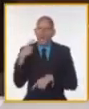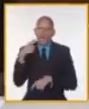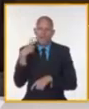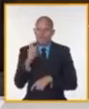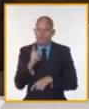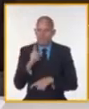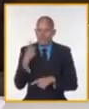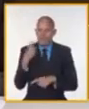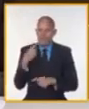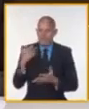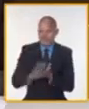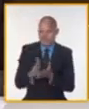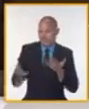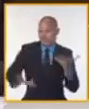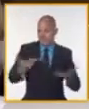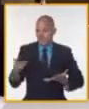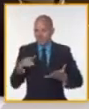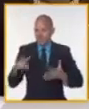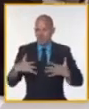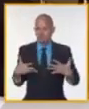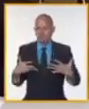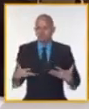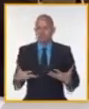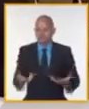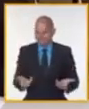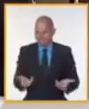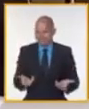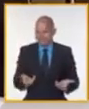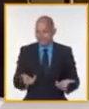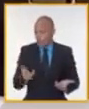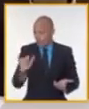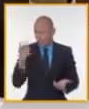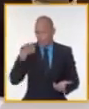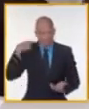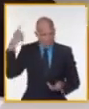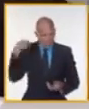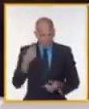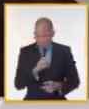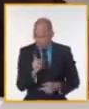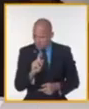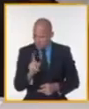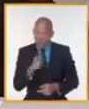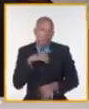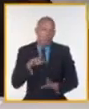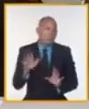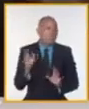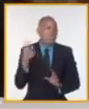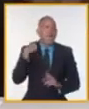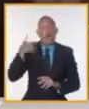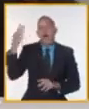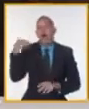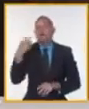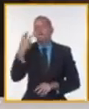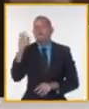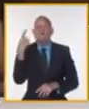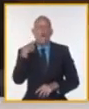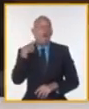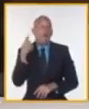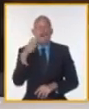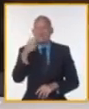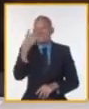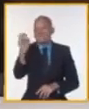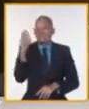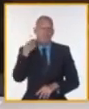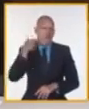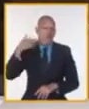compromiso. Y eso no es haciéndolo como lo hacíamos hace 15, ni 20, ni 30 años, ni tan siquiera como